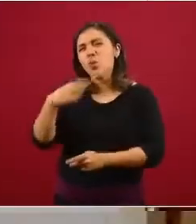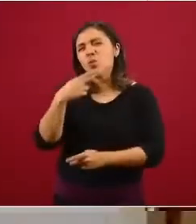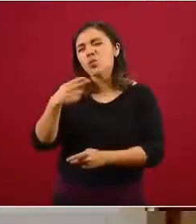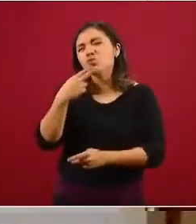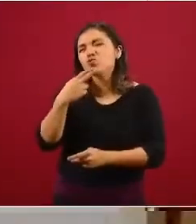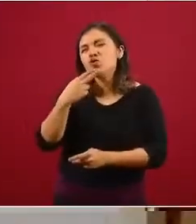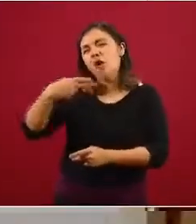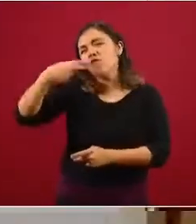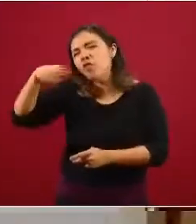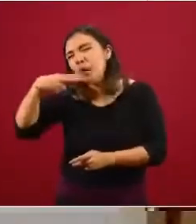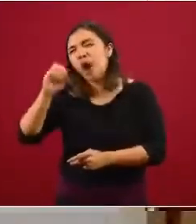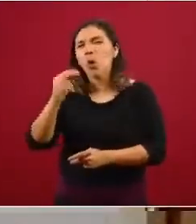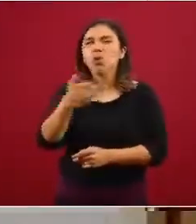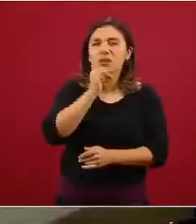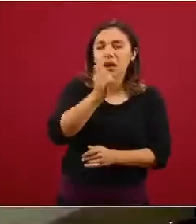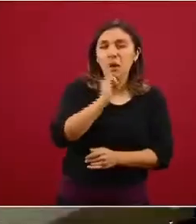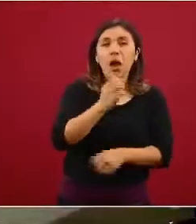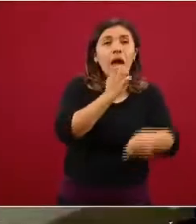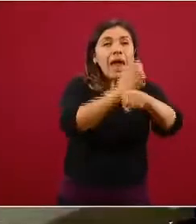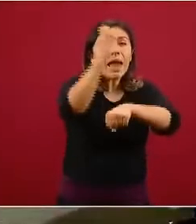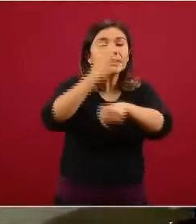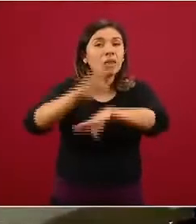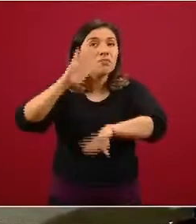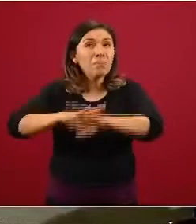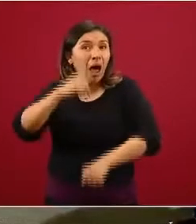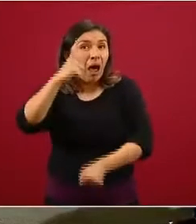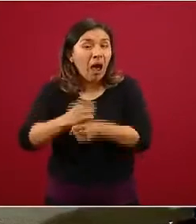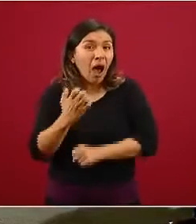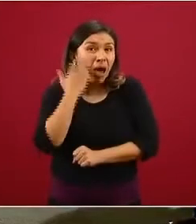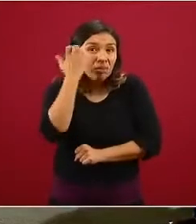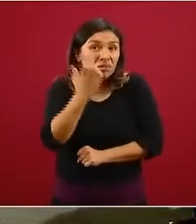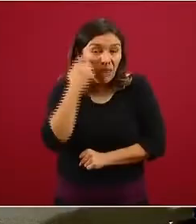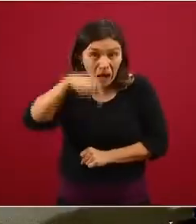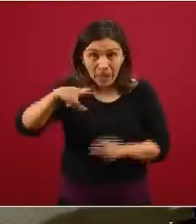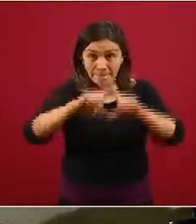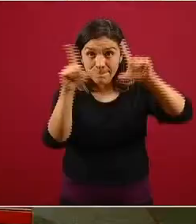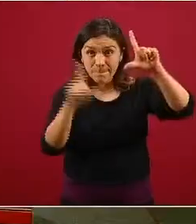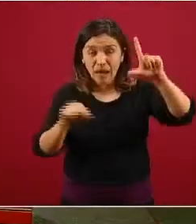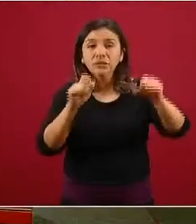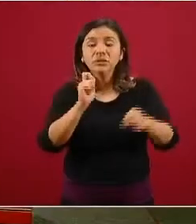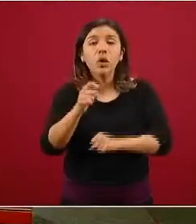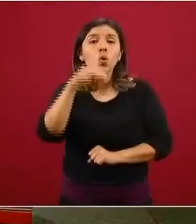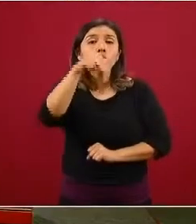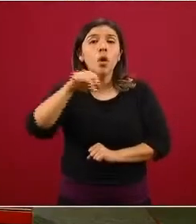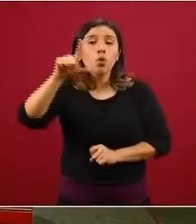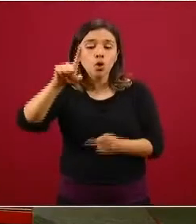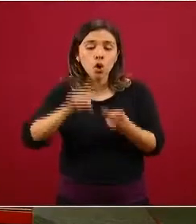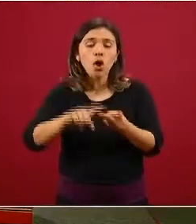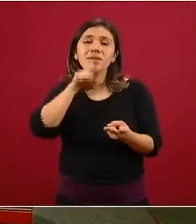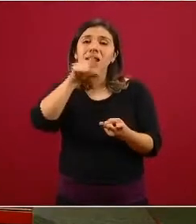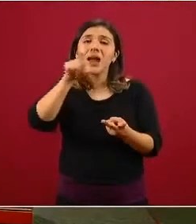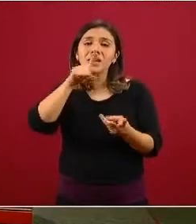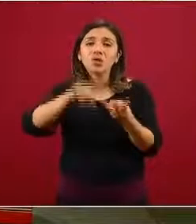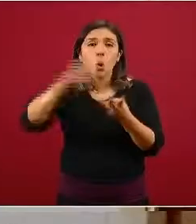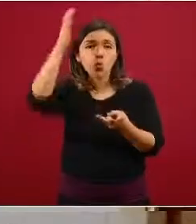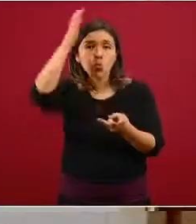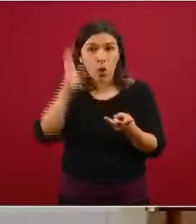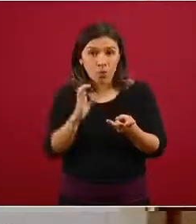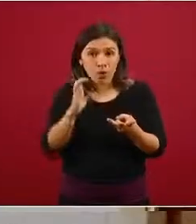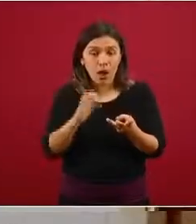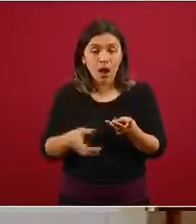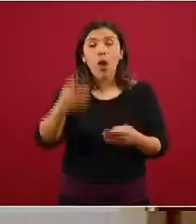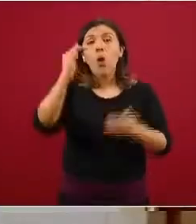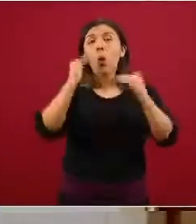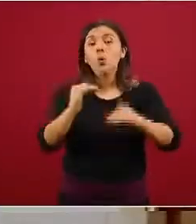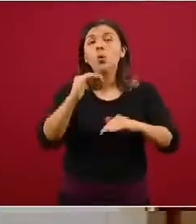los estados que consumen por encima de la norma, los más importantes en el país, son Nuevo León, Jalisco y Coahuila, y los